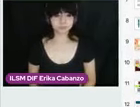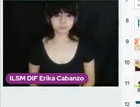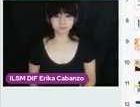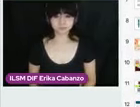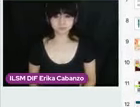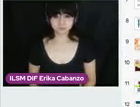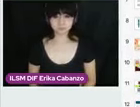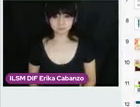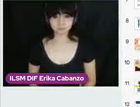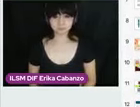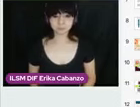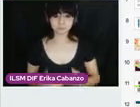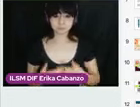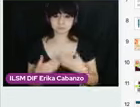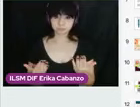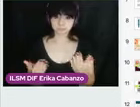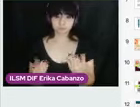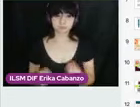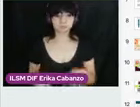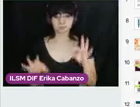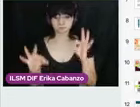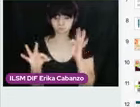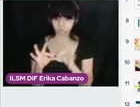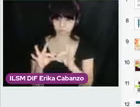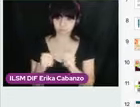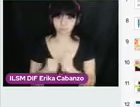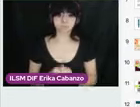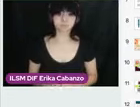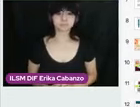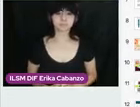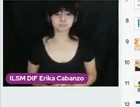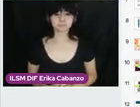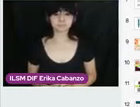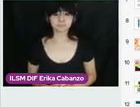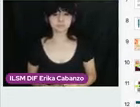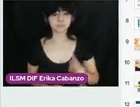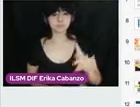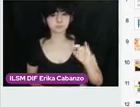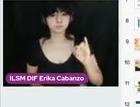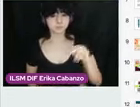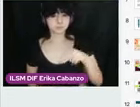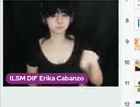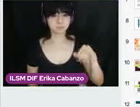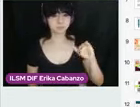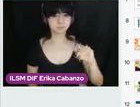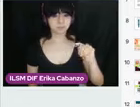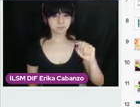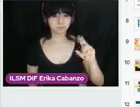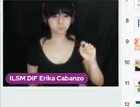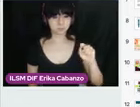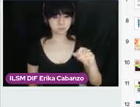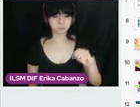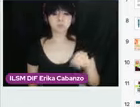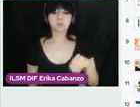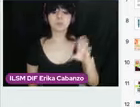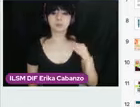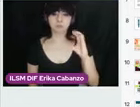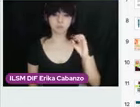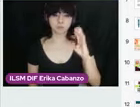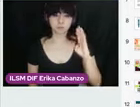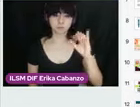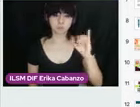¿Cuáles son las claves en el zumbido? Tinnitus objetivo. ¿Qué quiere decir objetivo? Que el médico lo puede escuchar. ¿Sí? Para esto